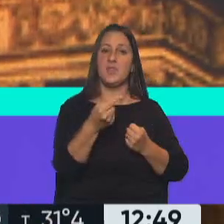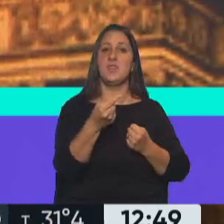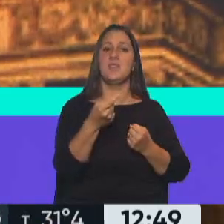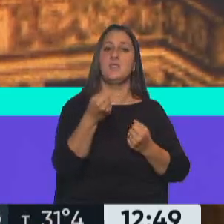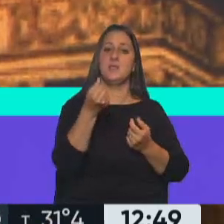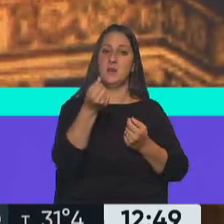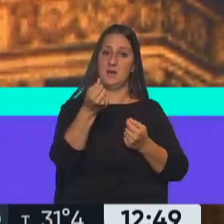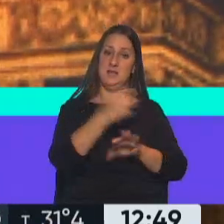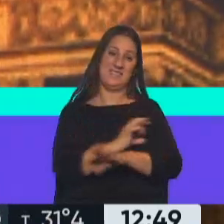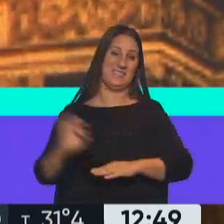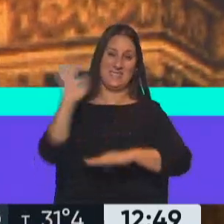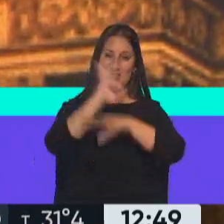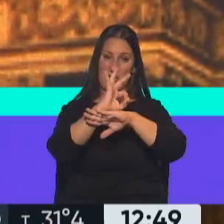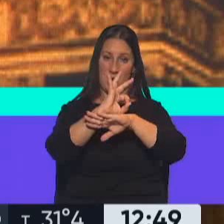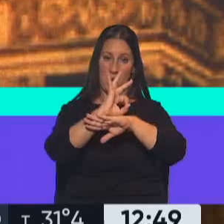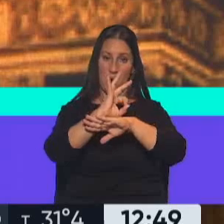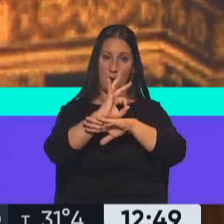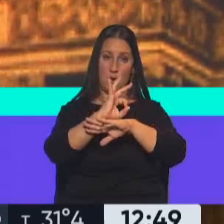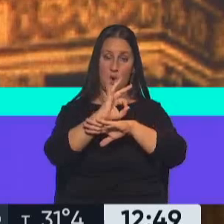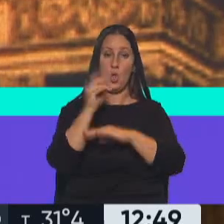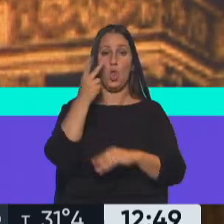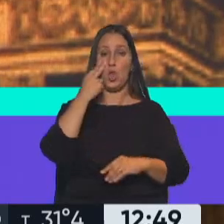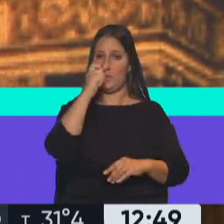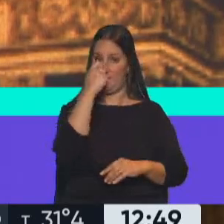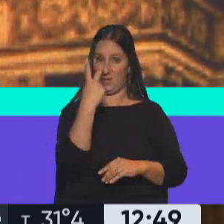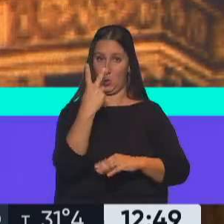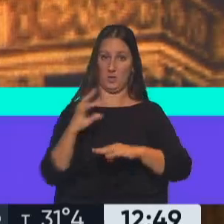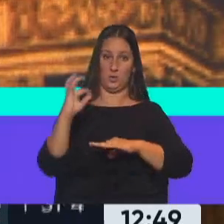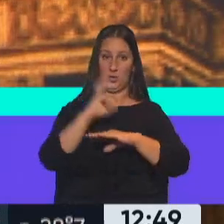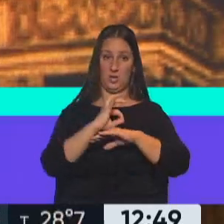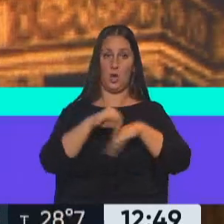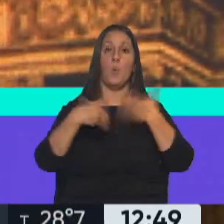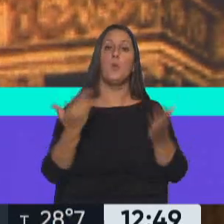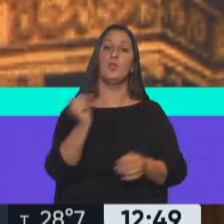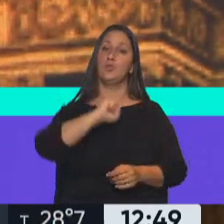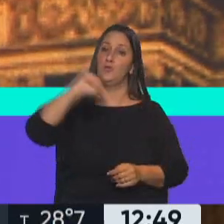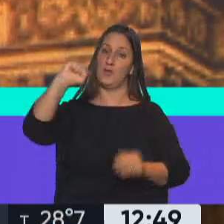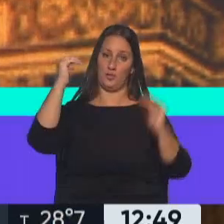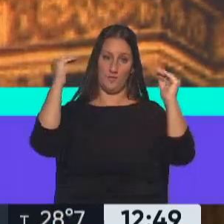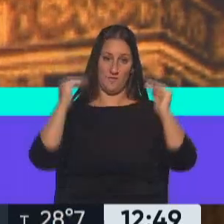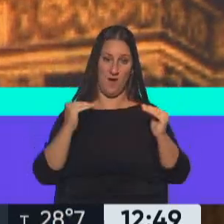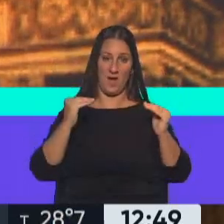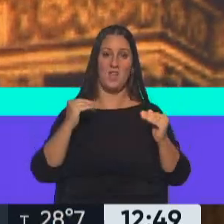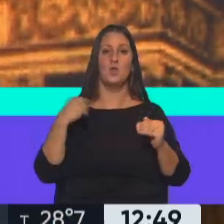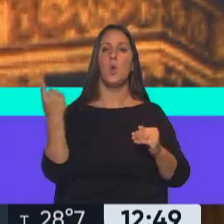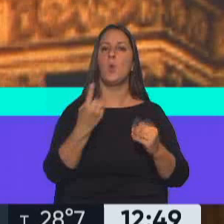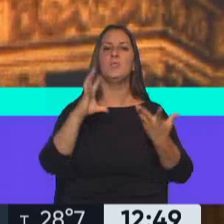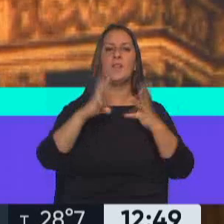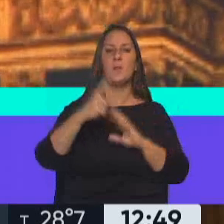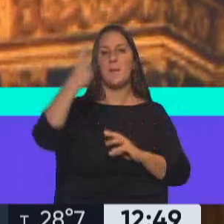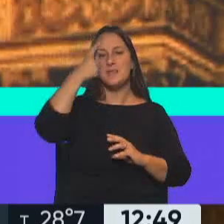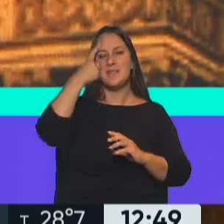emisión monetaria a 0. Eso va a ocurrir en el 2024 y por eso va a bajar la inflación. Entonces, nuestra mirada sigue